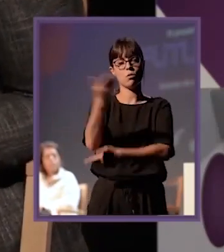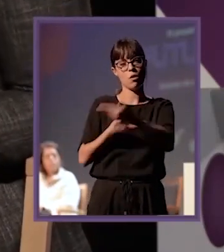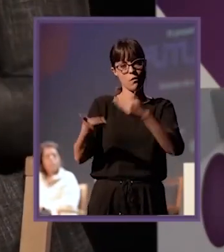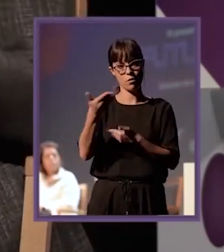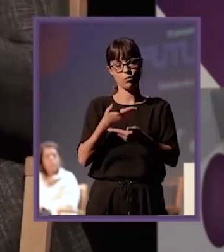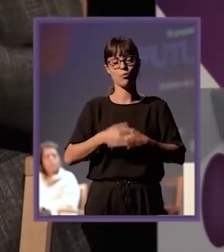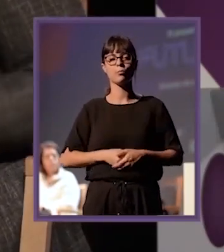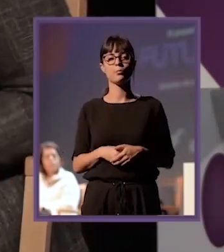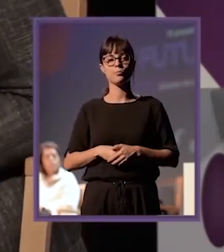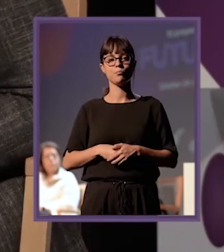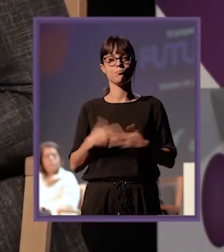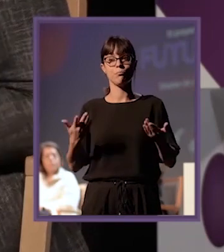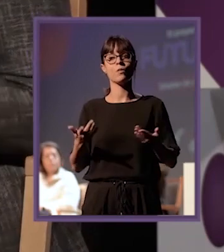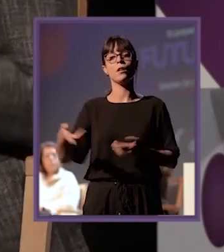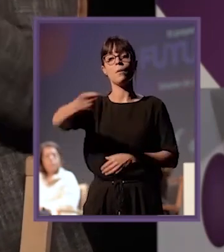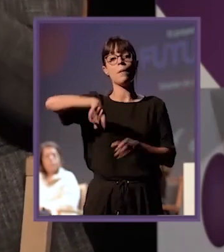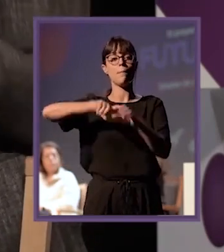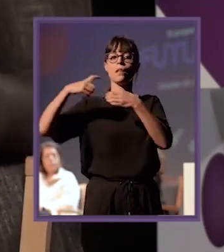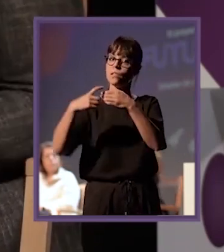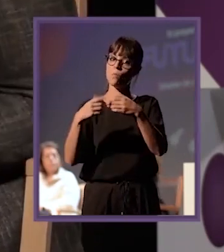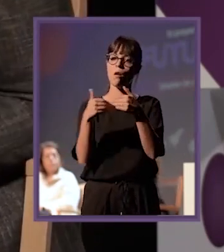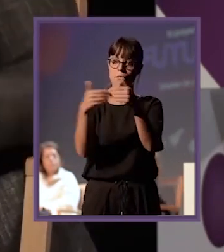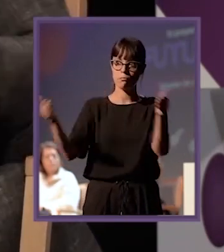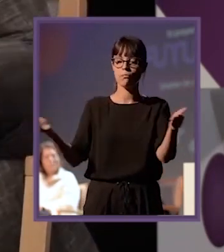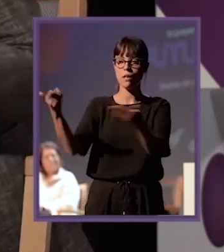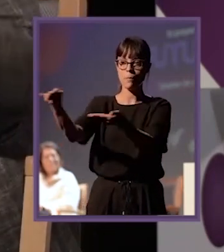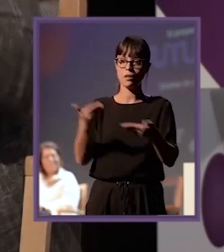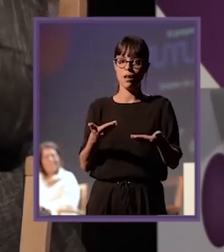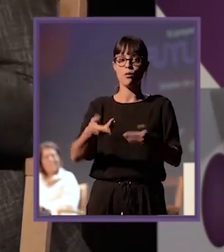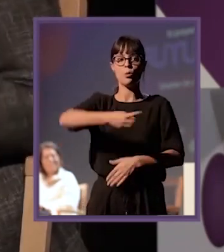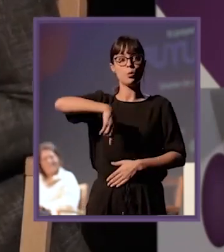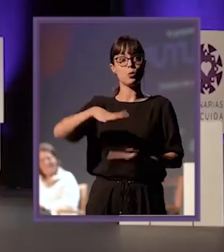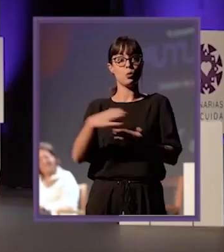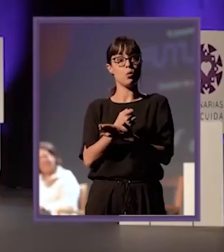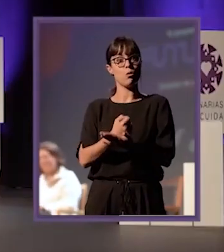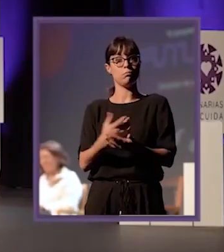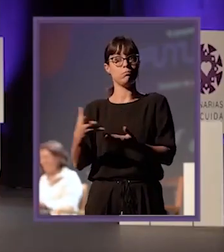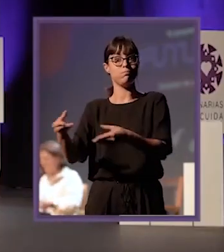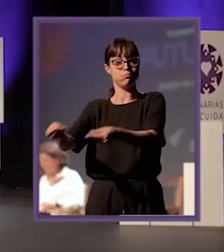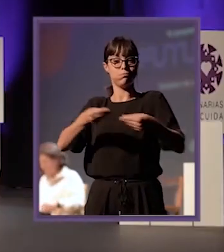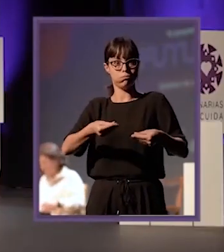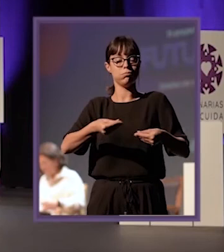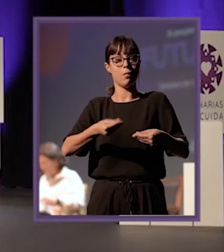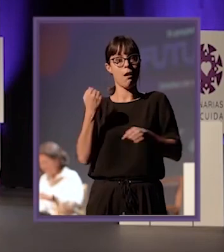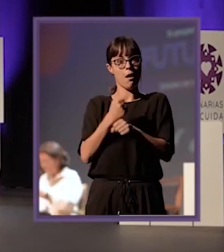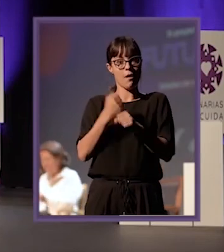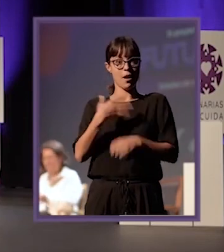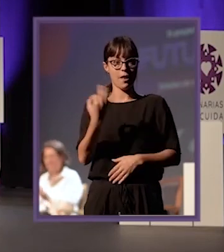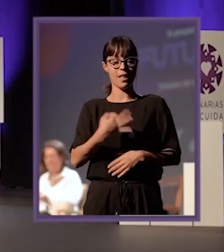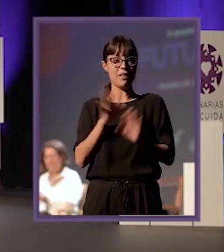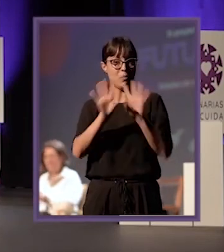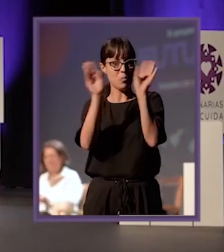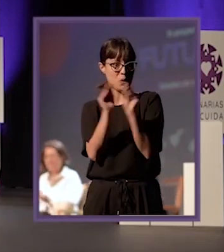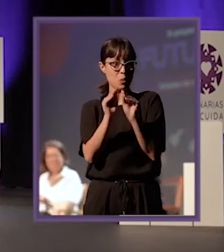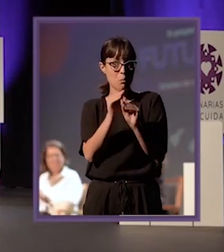a participar. Esto nos lo tenemos que apropiar todos. Y nada, yo creo que ya como resumen, pues más o menos esto es todo. Muy